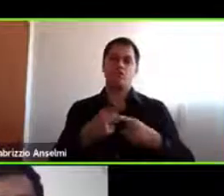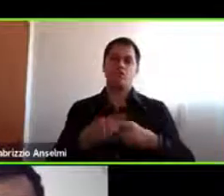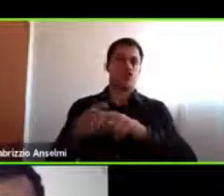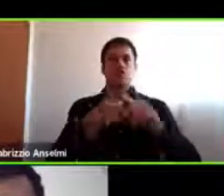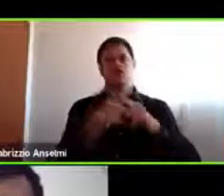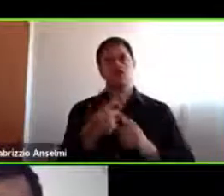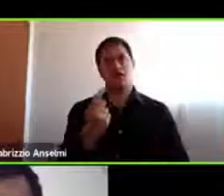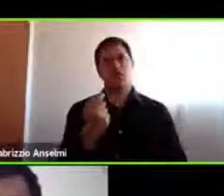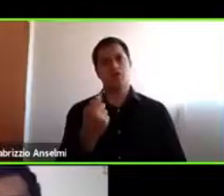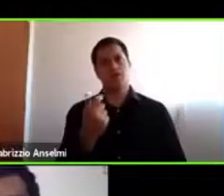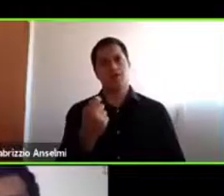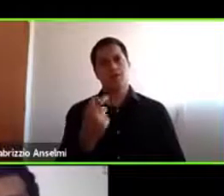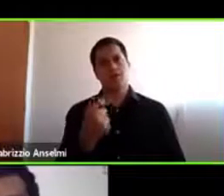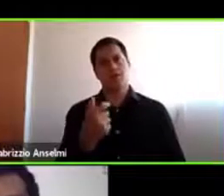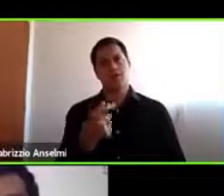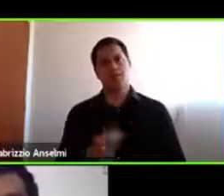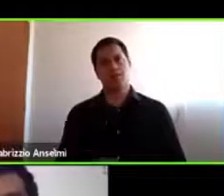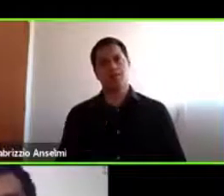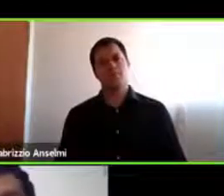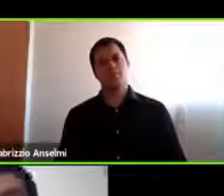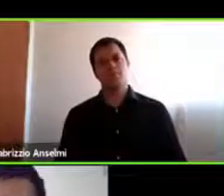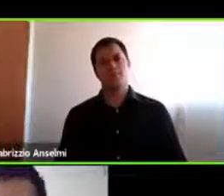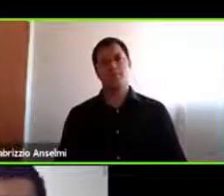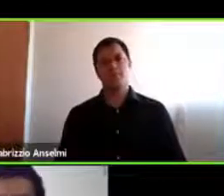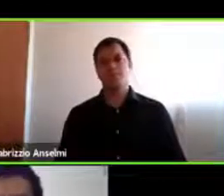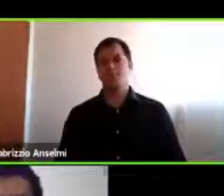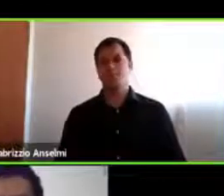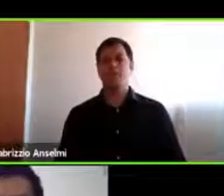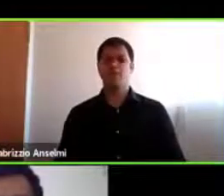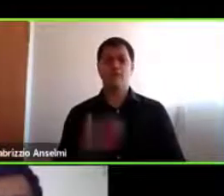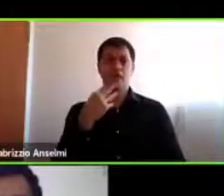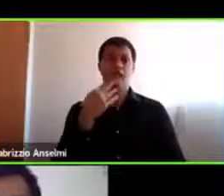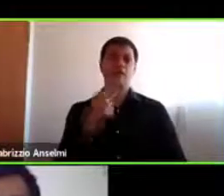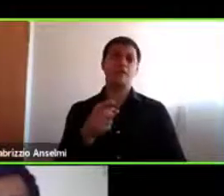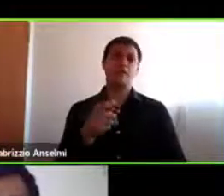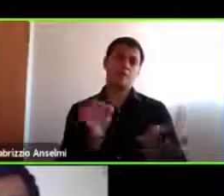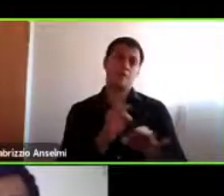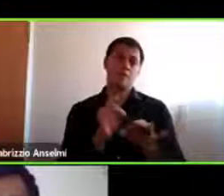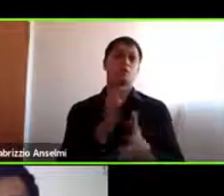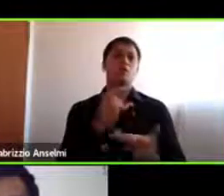que también puedan estar explicando sus dificultades en la lectura